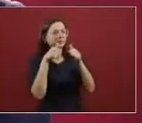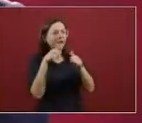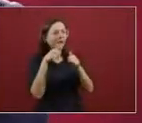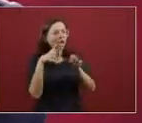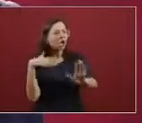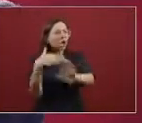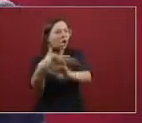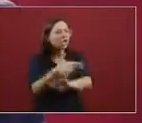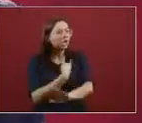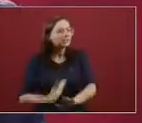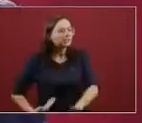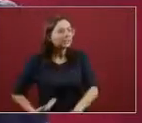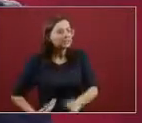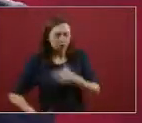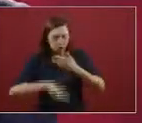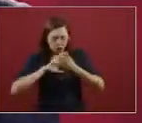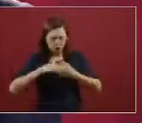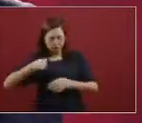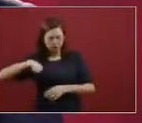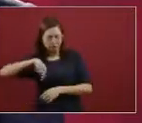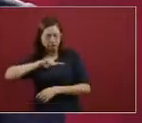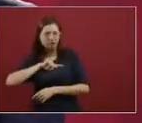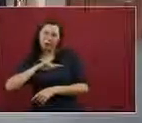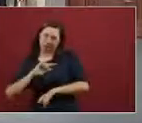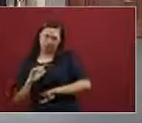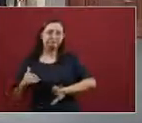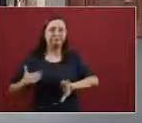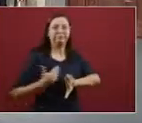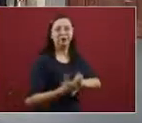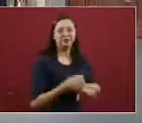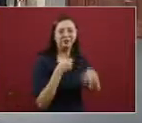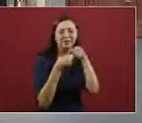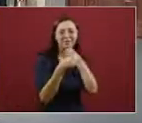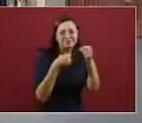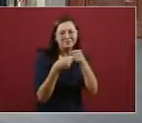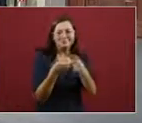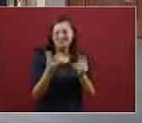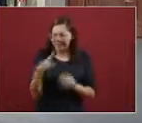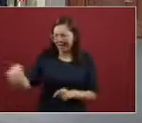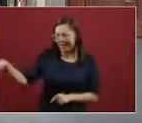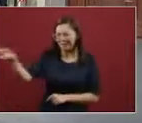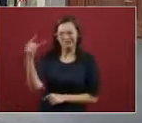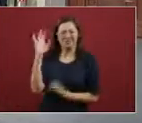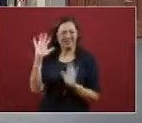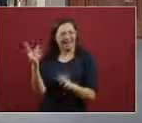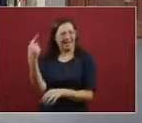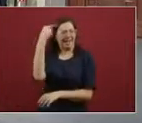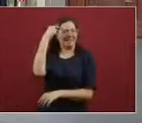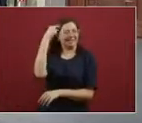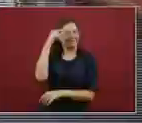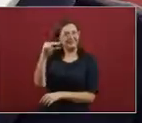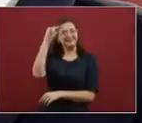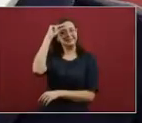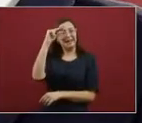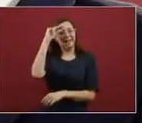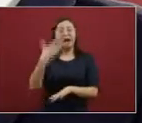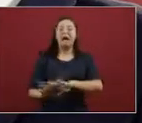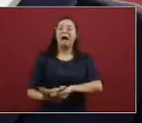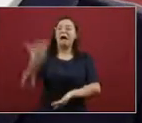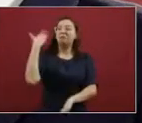mucha inteligencia en nuestro pueblo entonces antes se menospreciaba a la